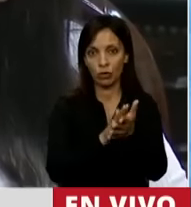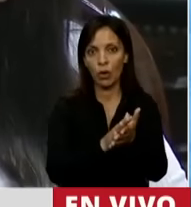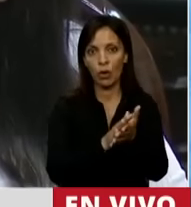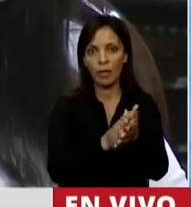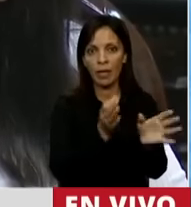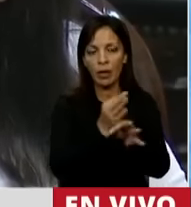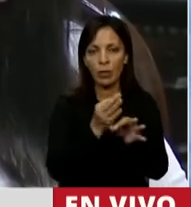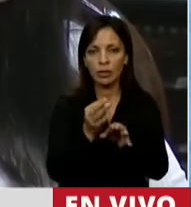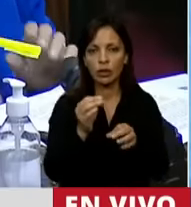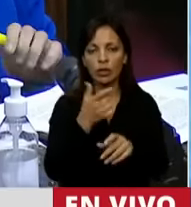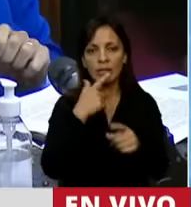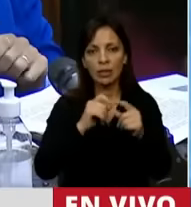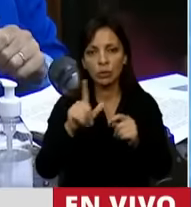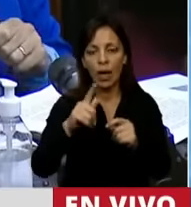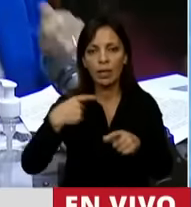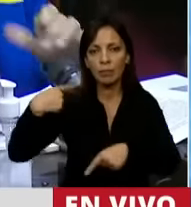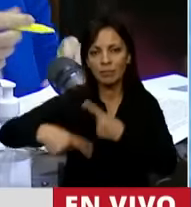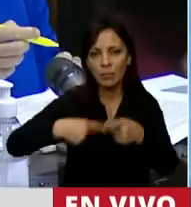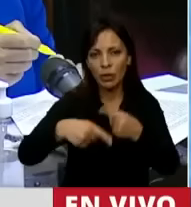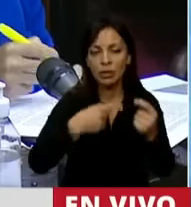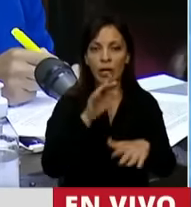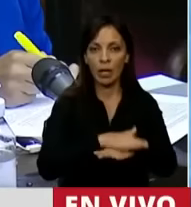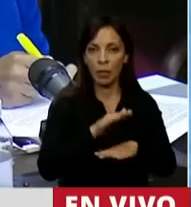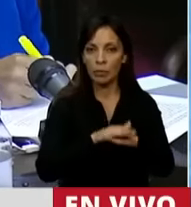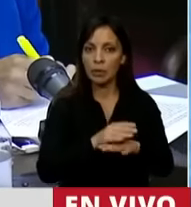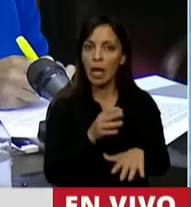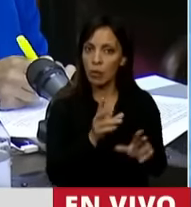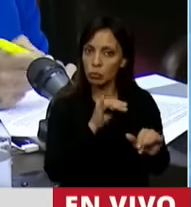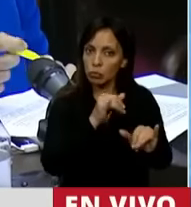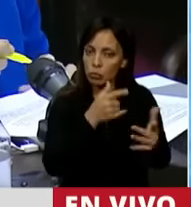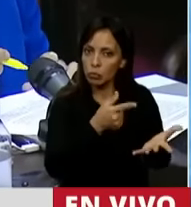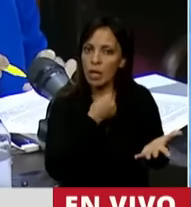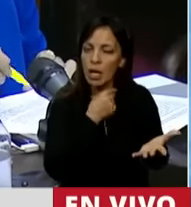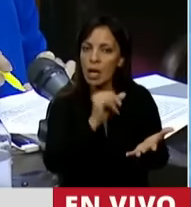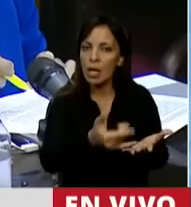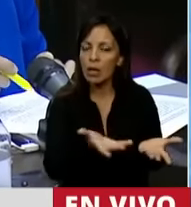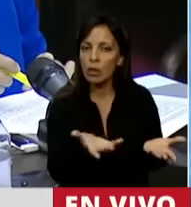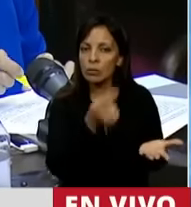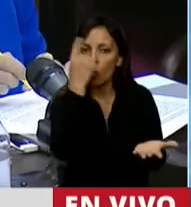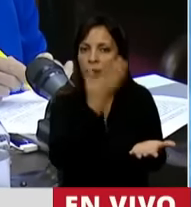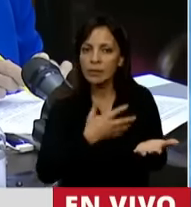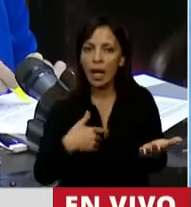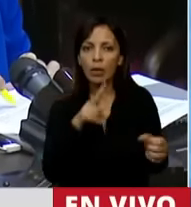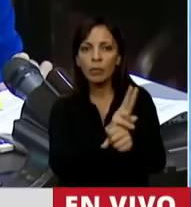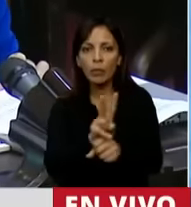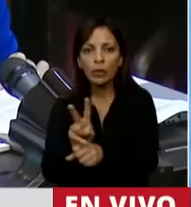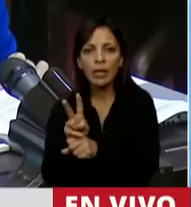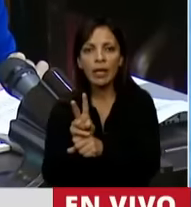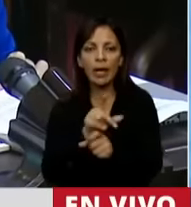y Procreación Responsable. Un Estado que proteja a las más